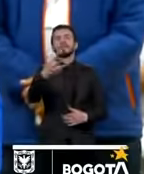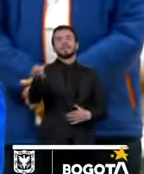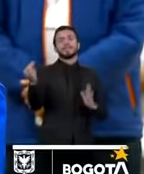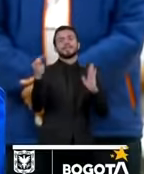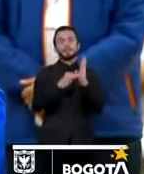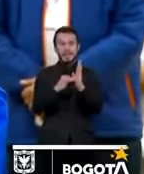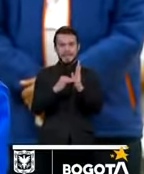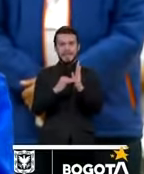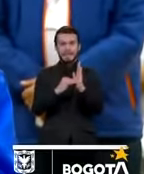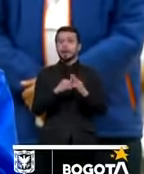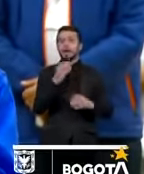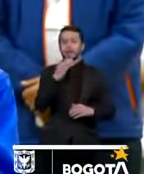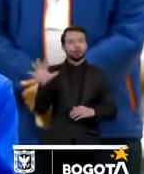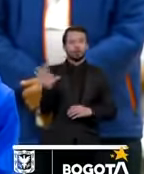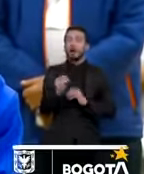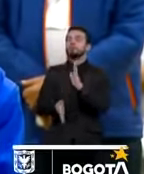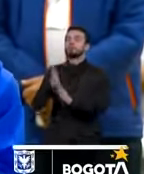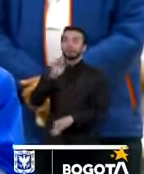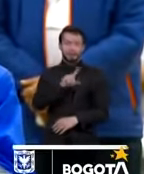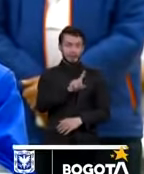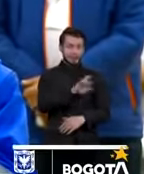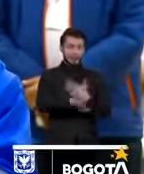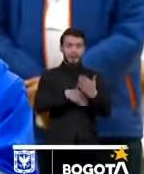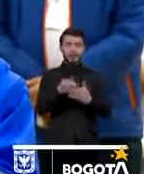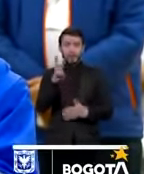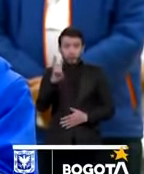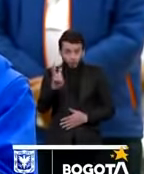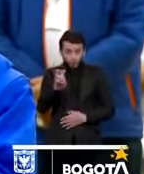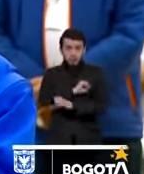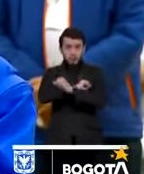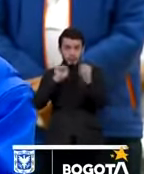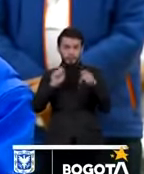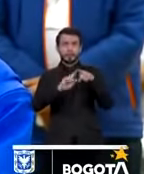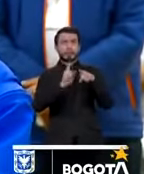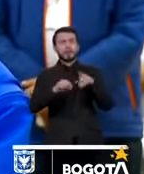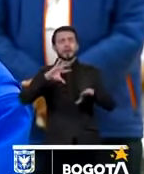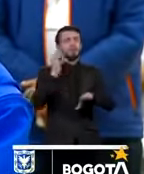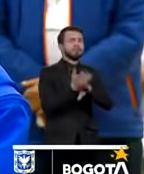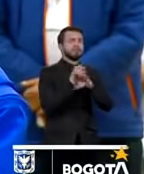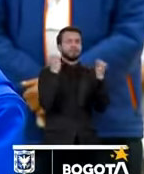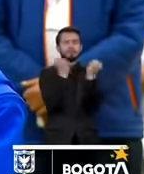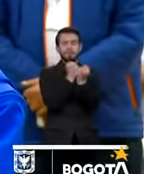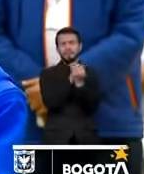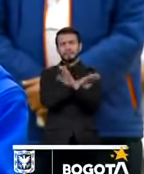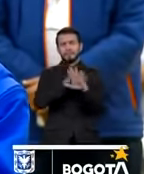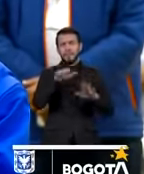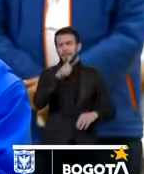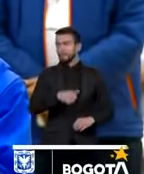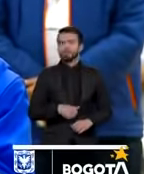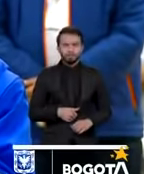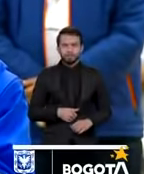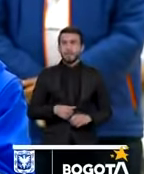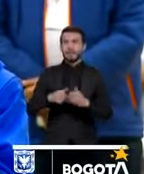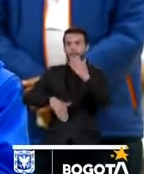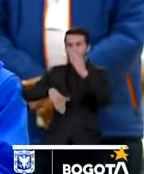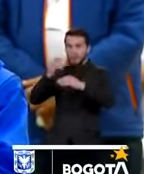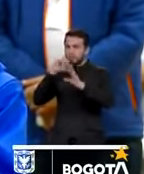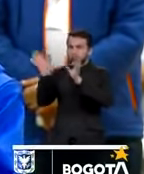se me salen de 6 a 8 de la mañana, me revientan Transmilenio. Entonces vamos a organizar con cada empresa, con Camacol,